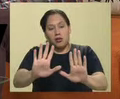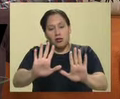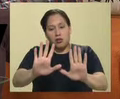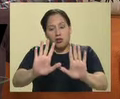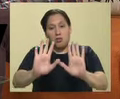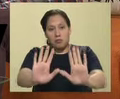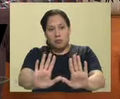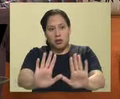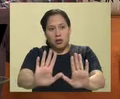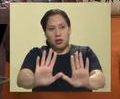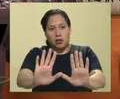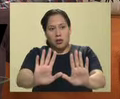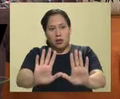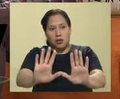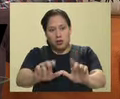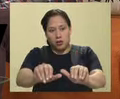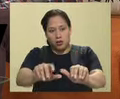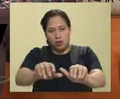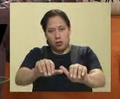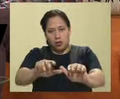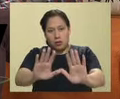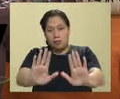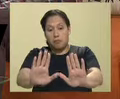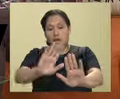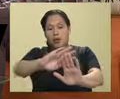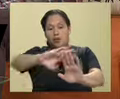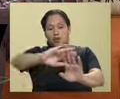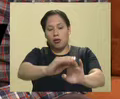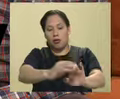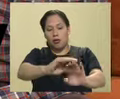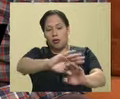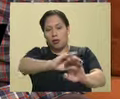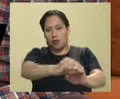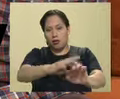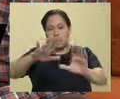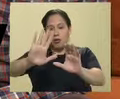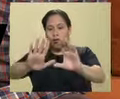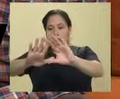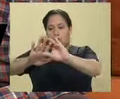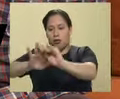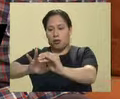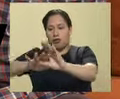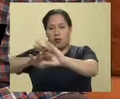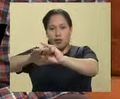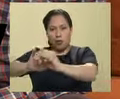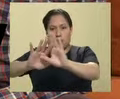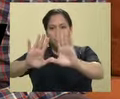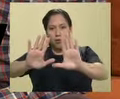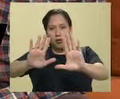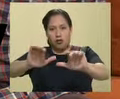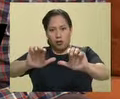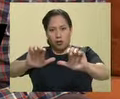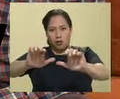pies hacia abajo. Es una postura de descerebración.